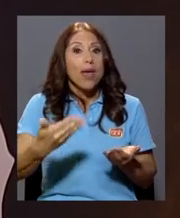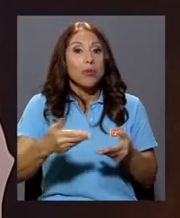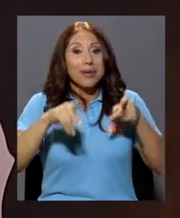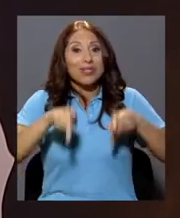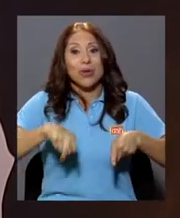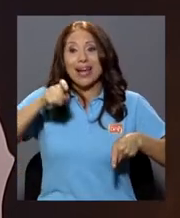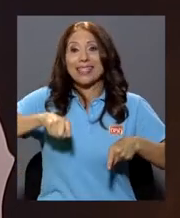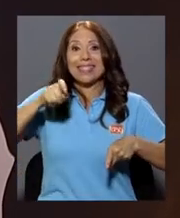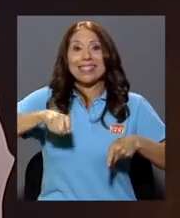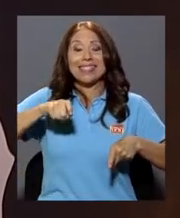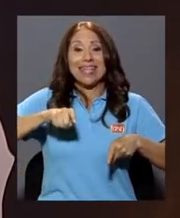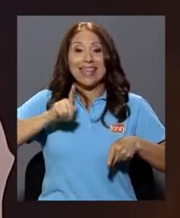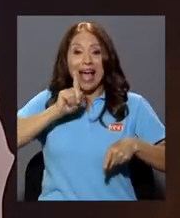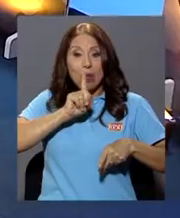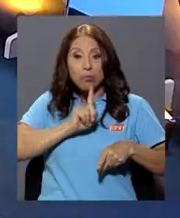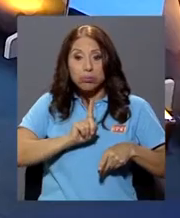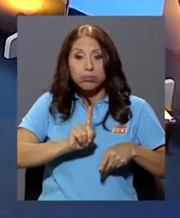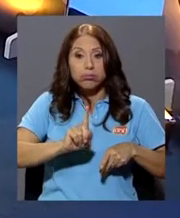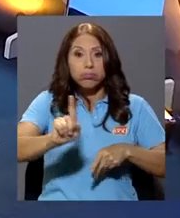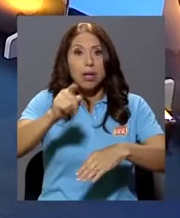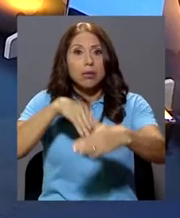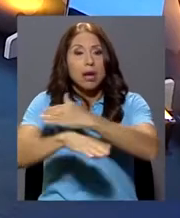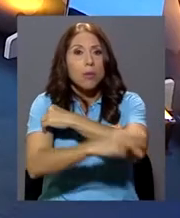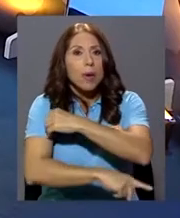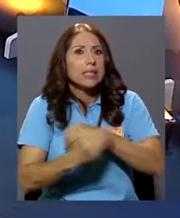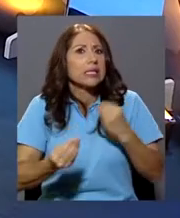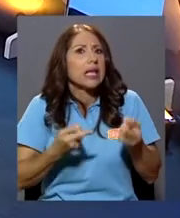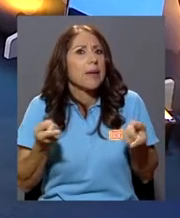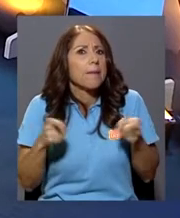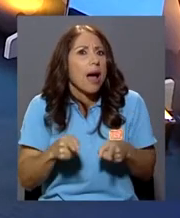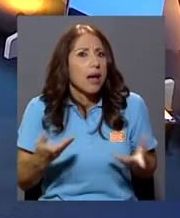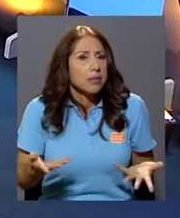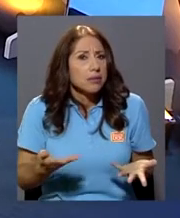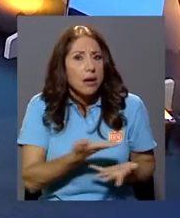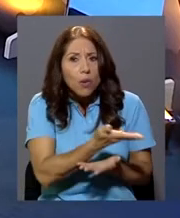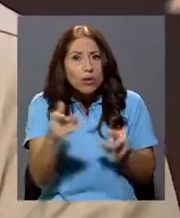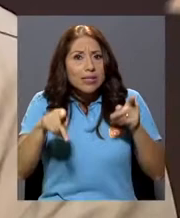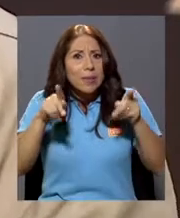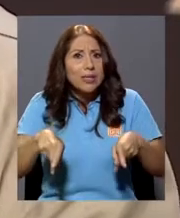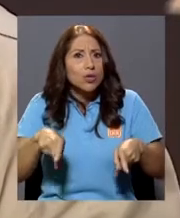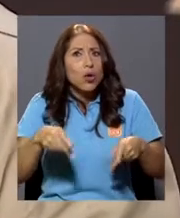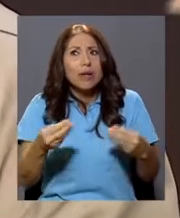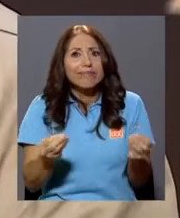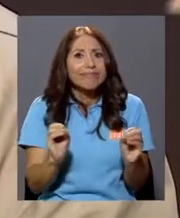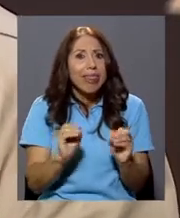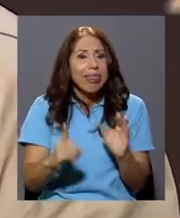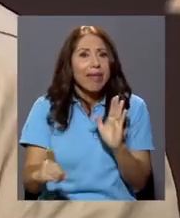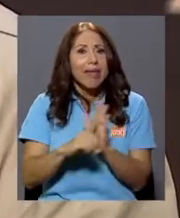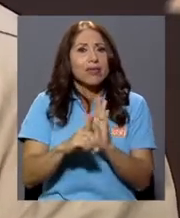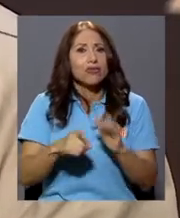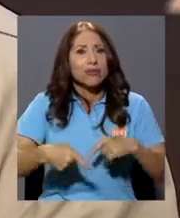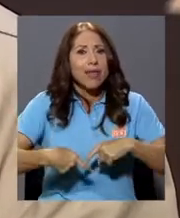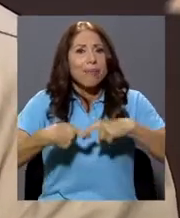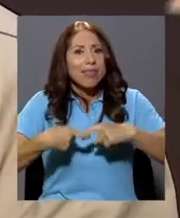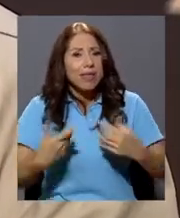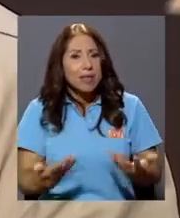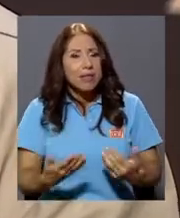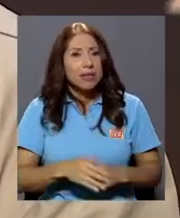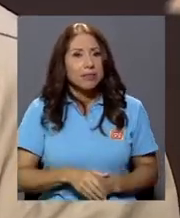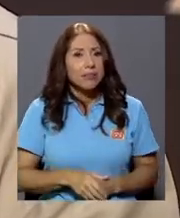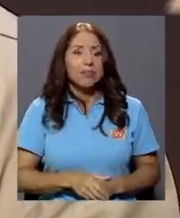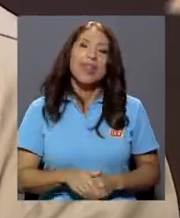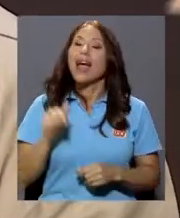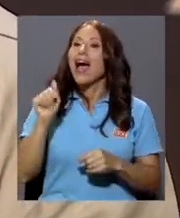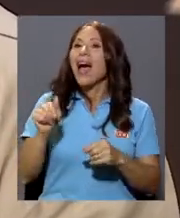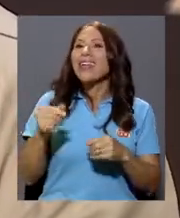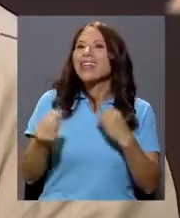universalidad se queda totalmente con una gran cantidad de derechos pendientes? Sí, ahí el gran tema es que